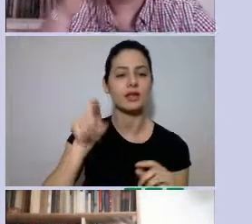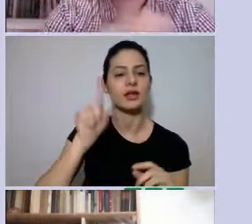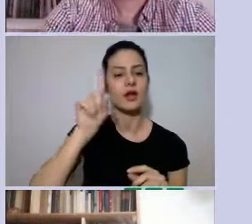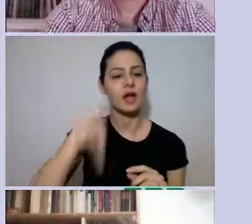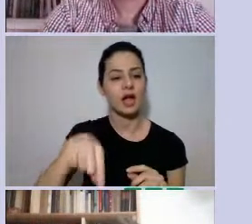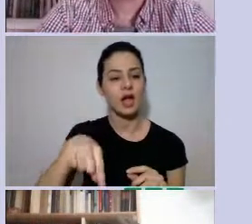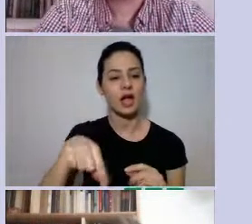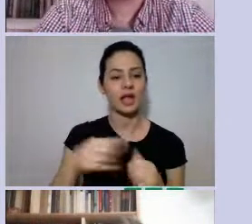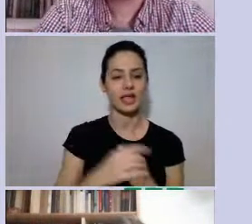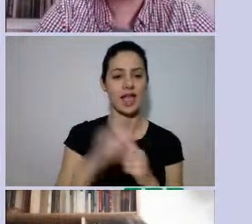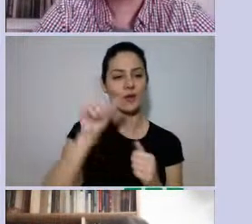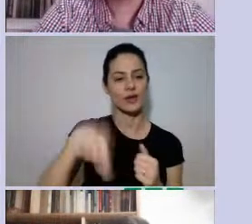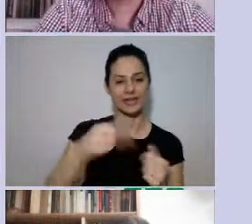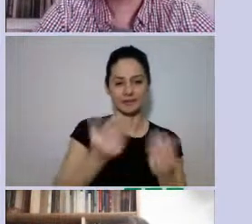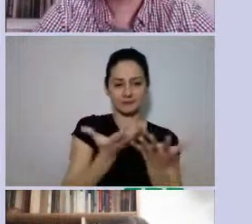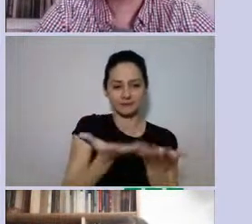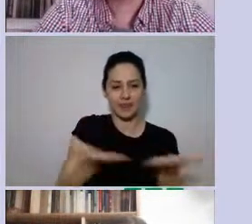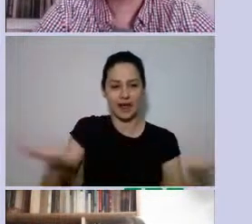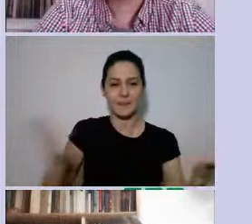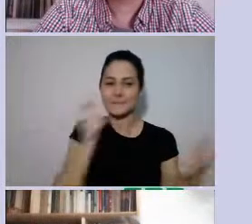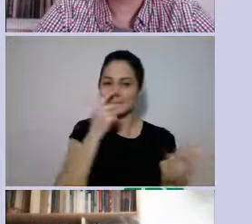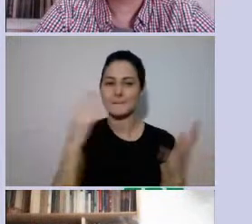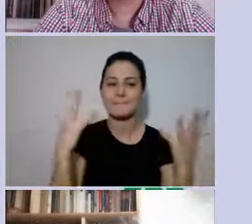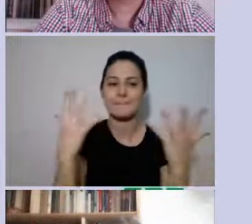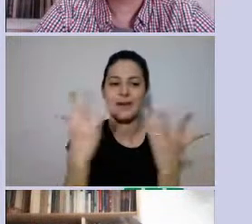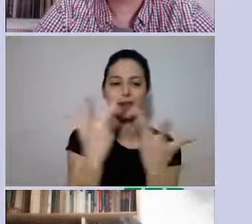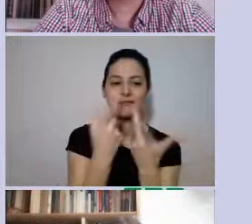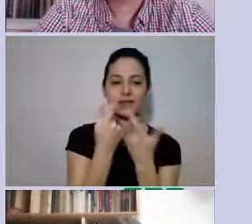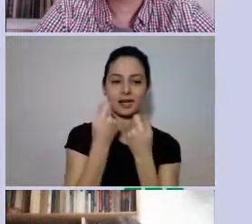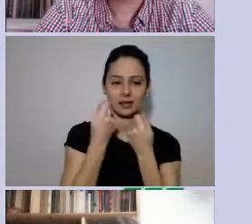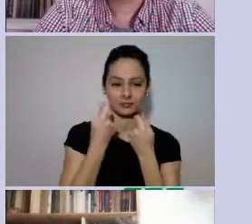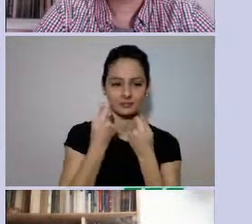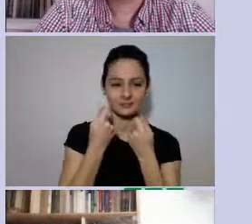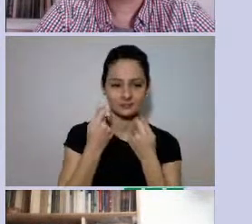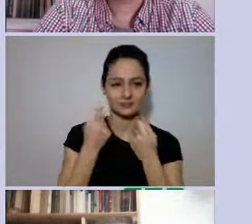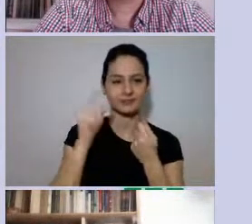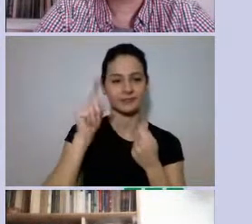árbol de las maravillas. Este es José de Acosta en